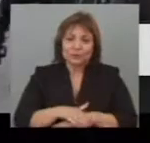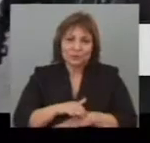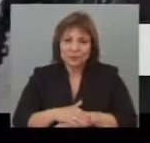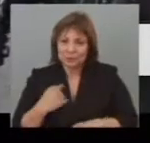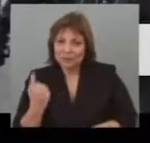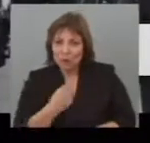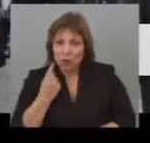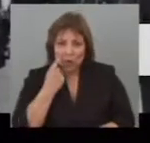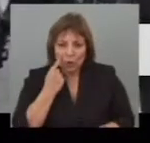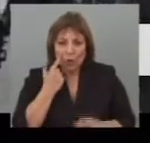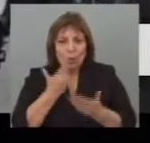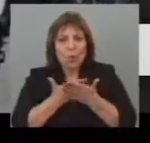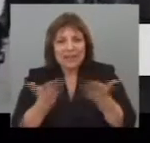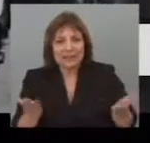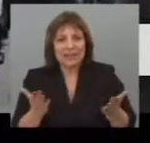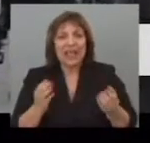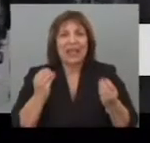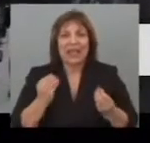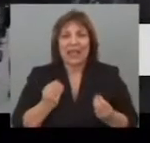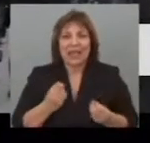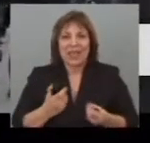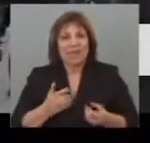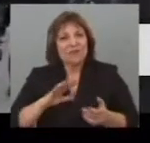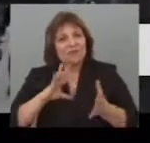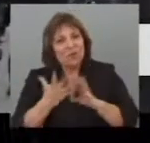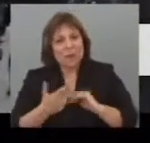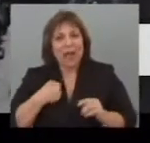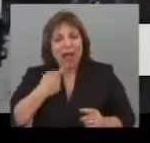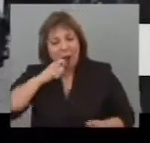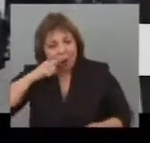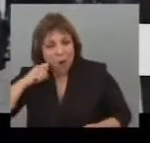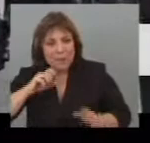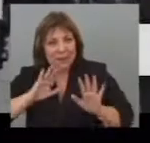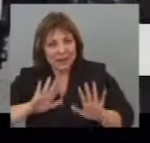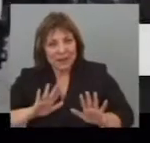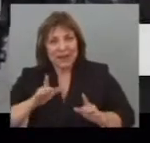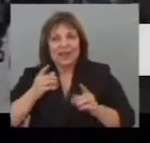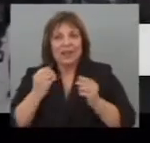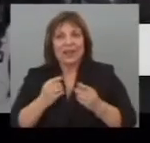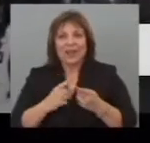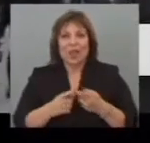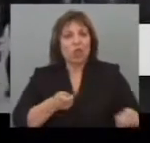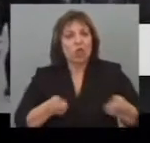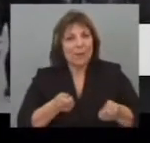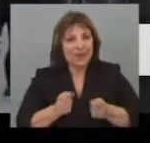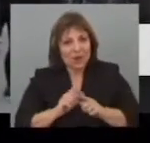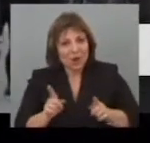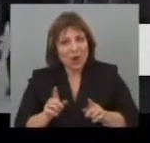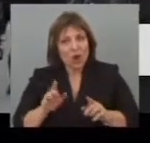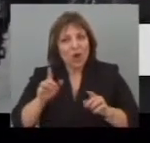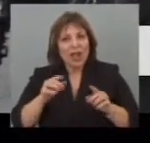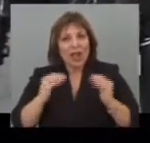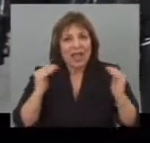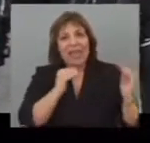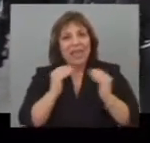los hombres mostrar otro tipo de masculinidad que va más allá de lo que son las relaciones de dominación, o sea, romper un poco con ese